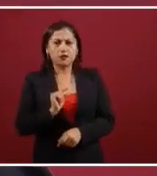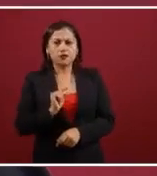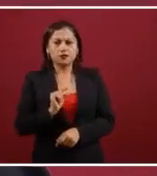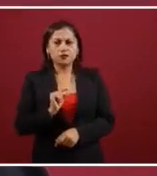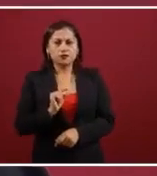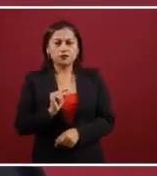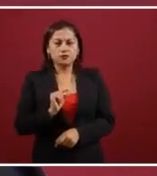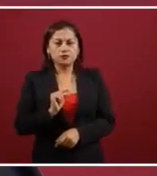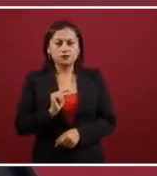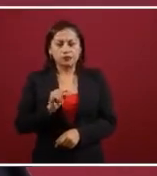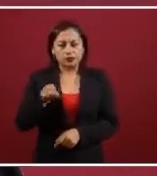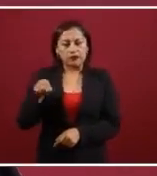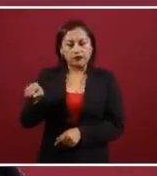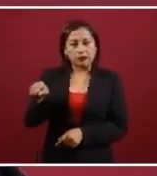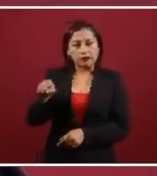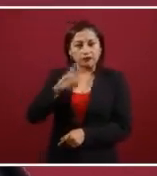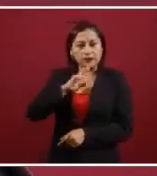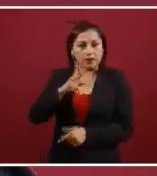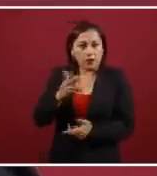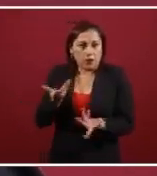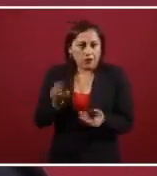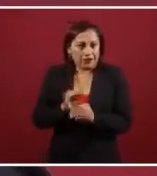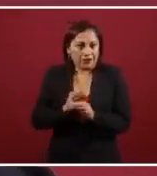era mejor la oferta económica.